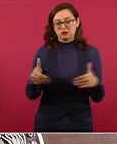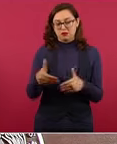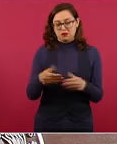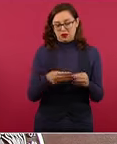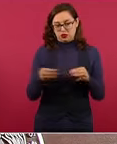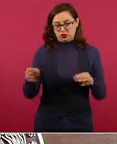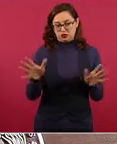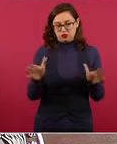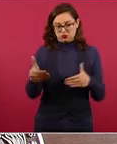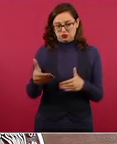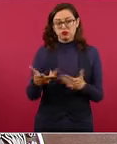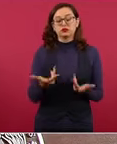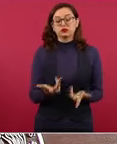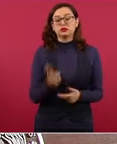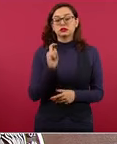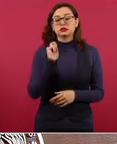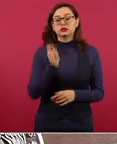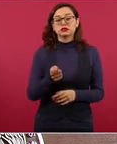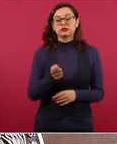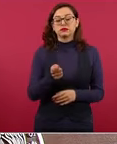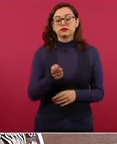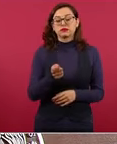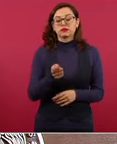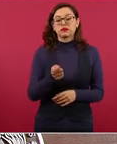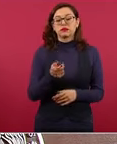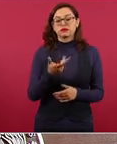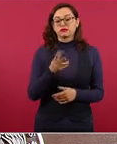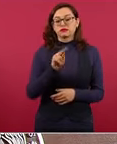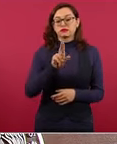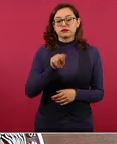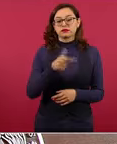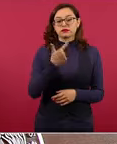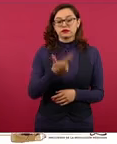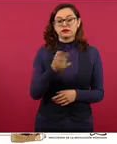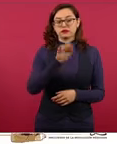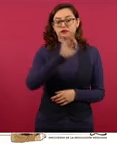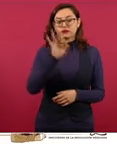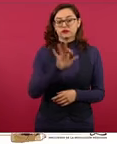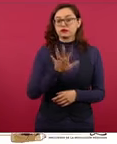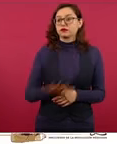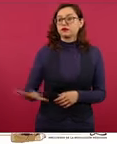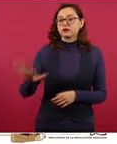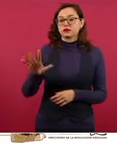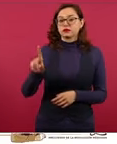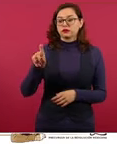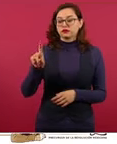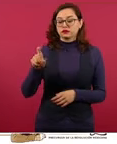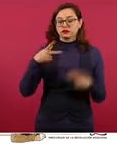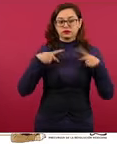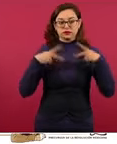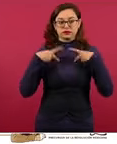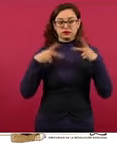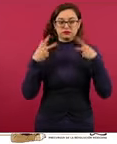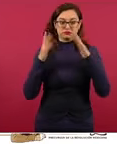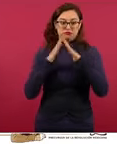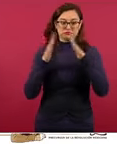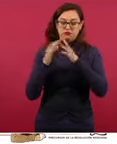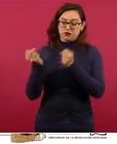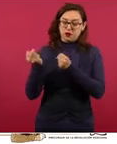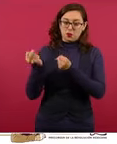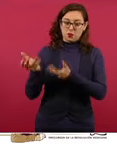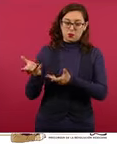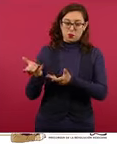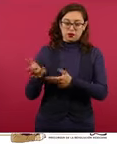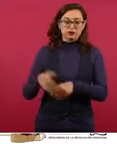del suministro de agua que va para público urbano congo doméstico principalmente en